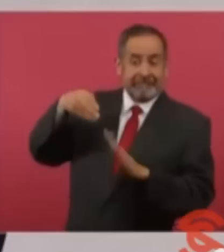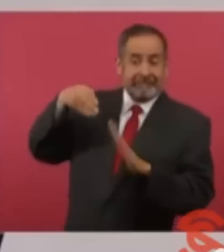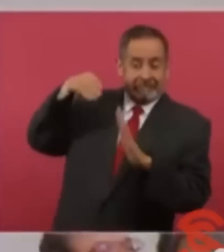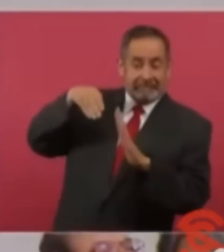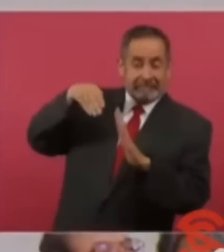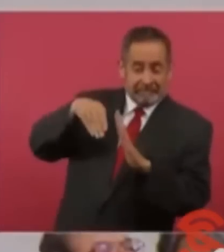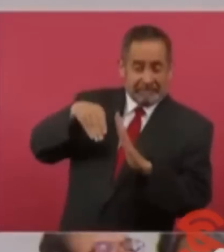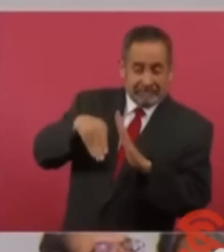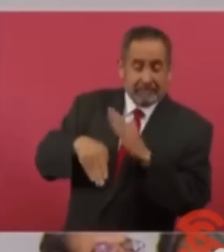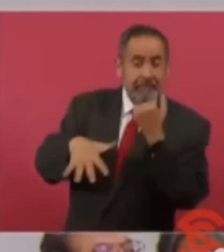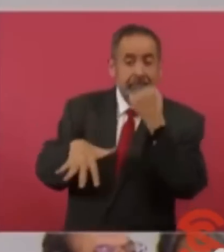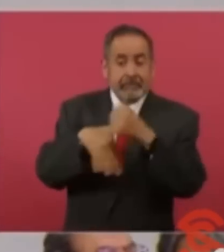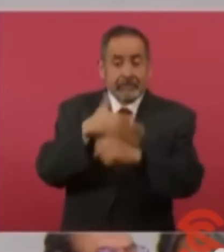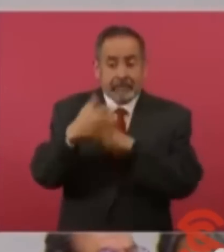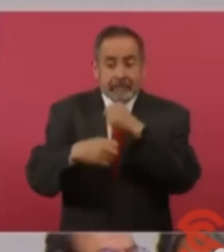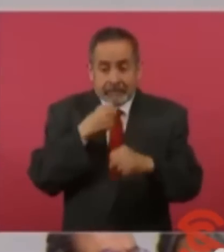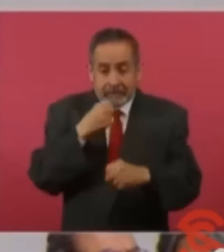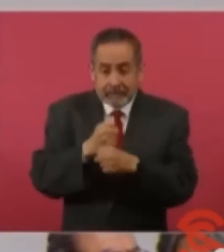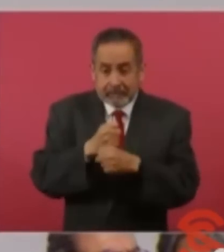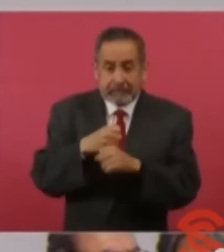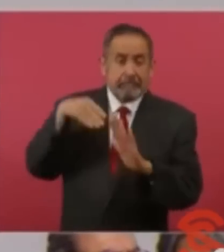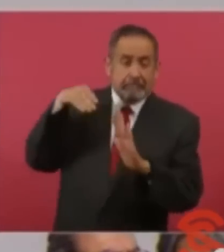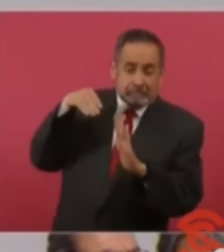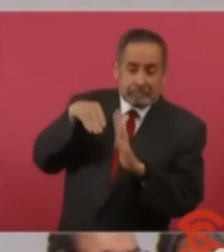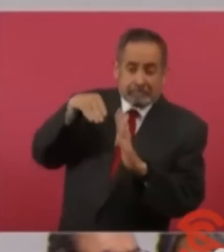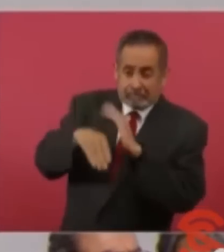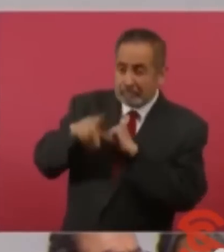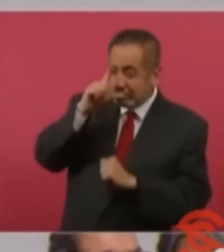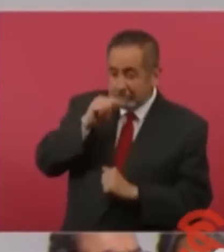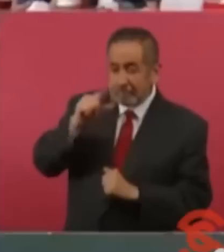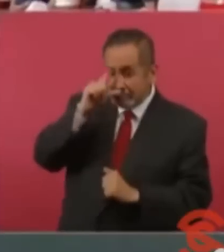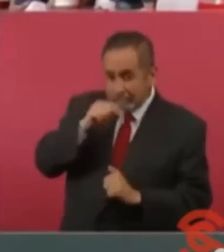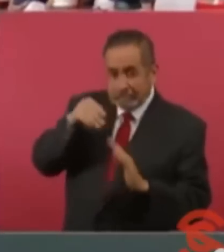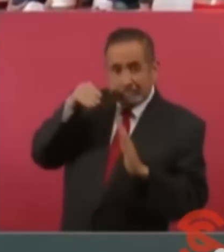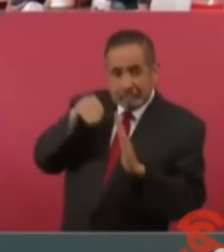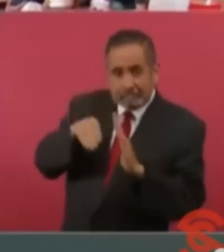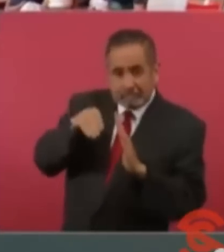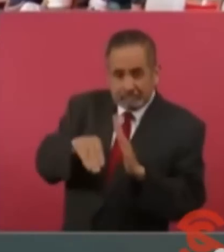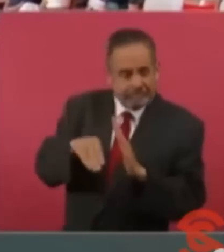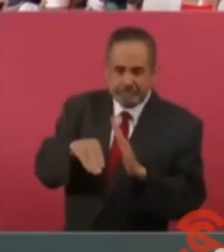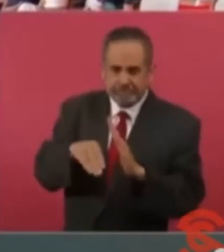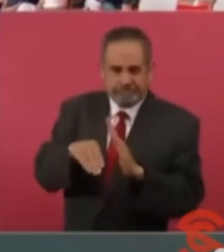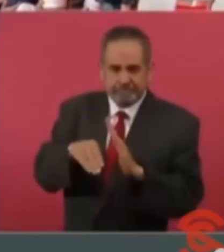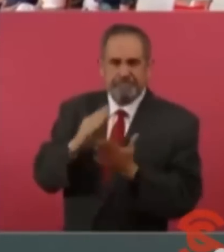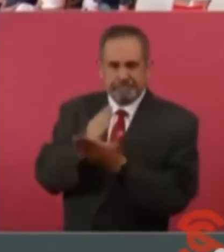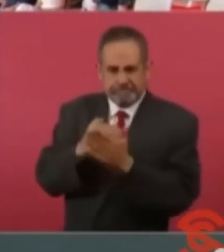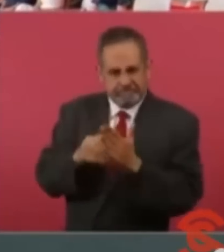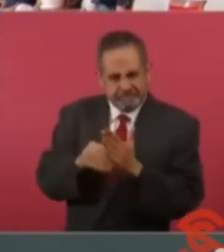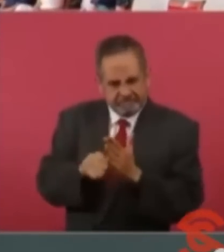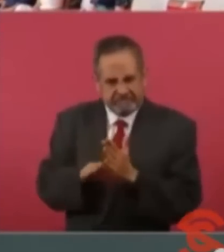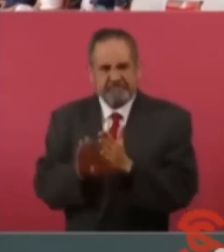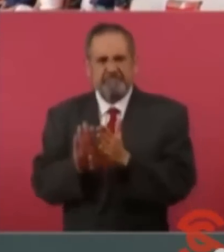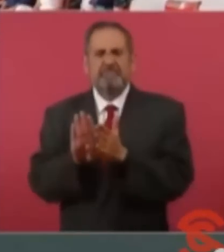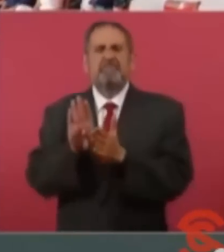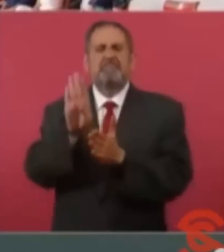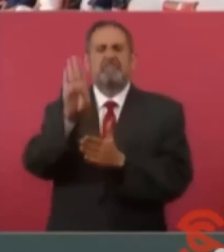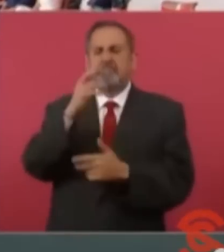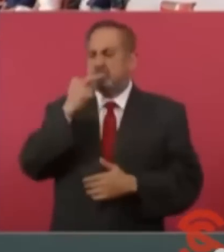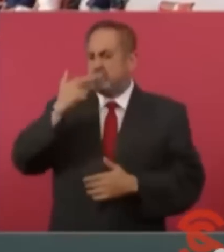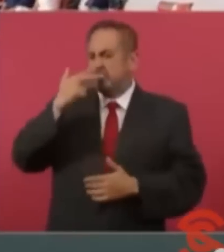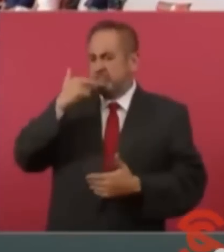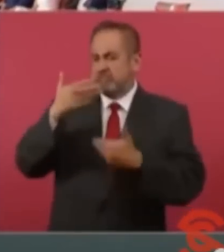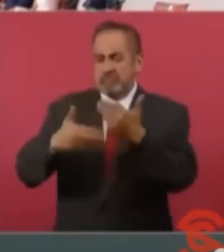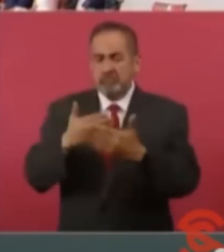15 años consecutivos en la producción de petróleo. Iba